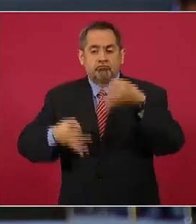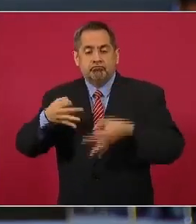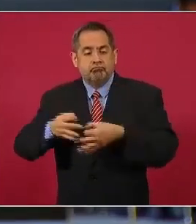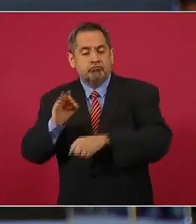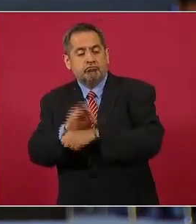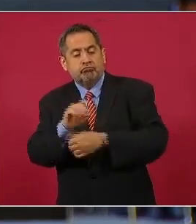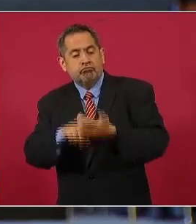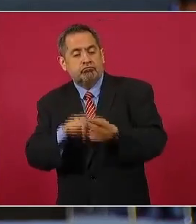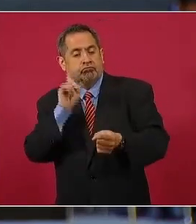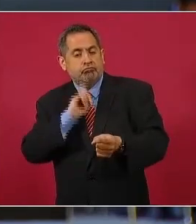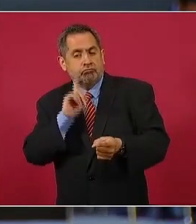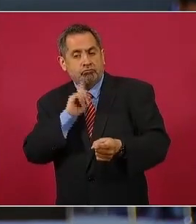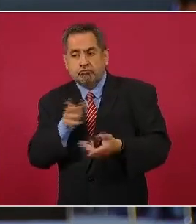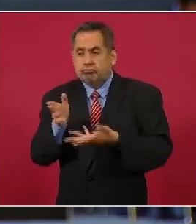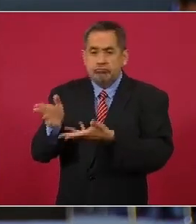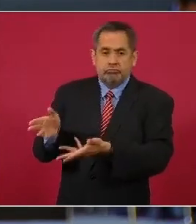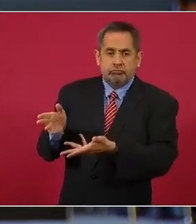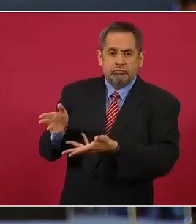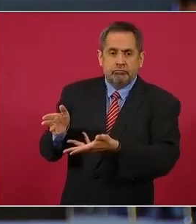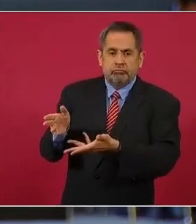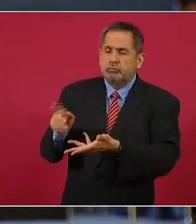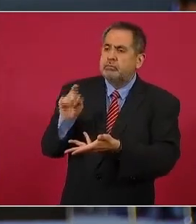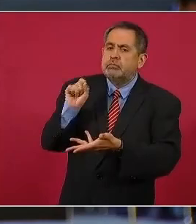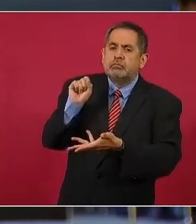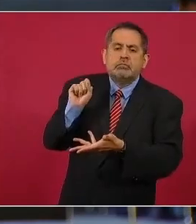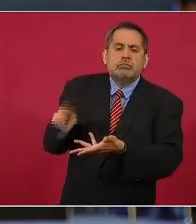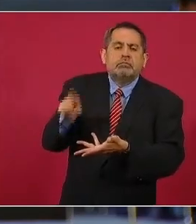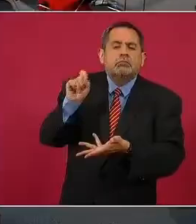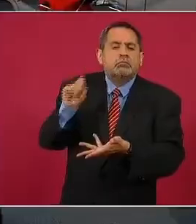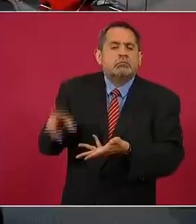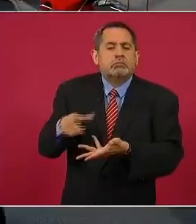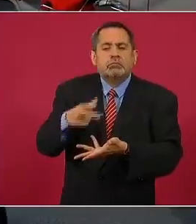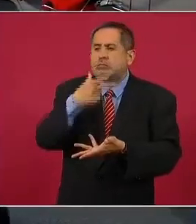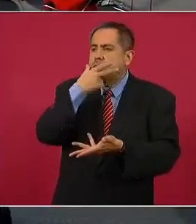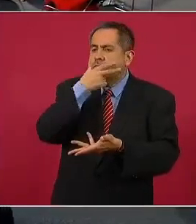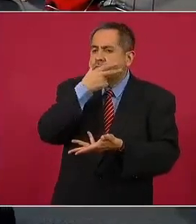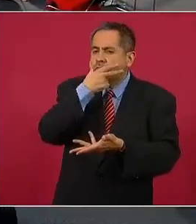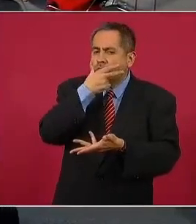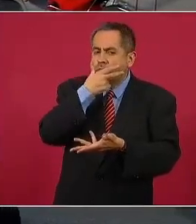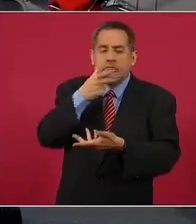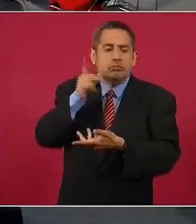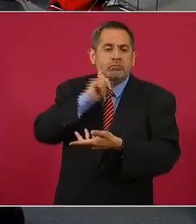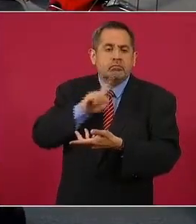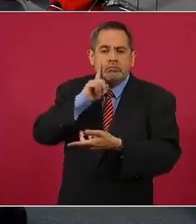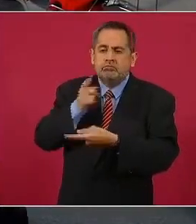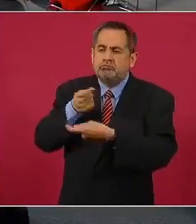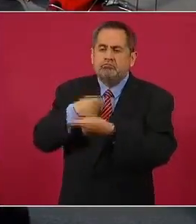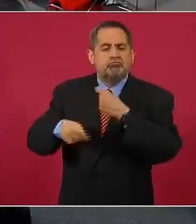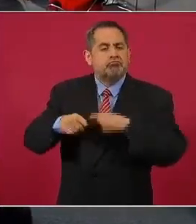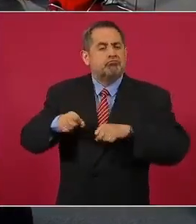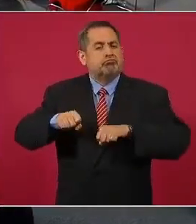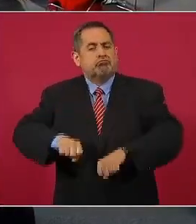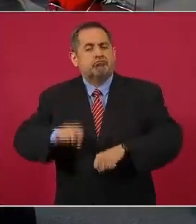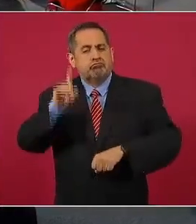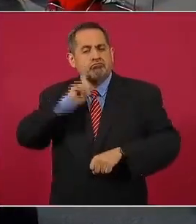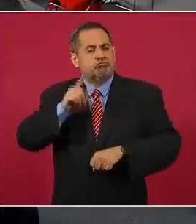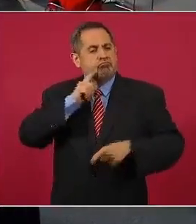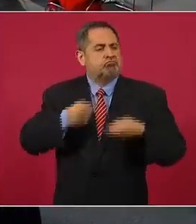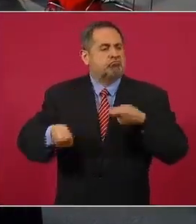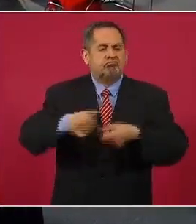mujeres siguen siendo los mismos verdugos de su propio género, o sea, las